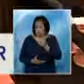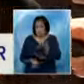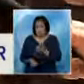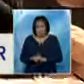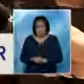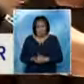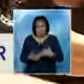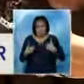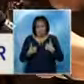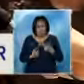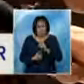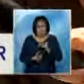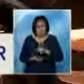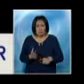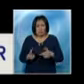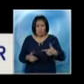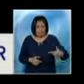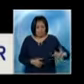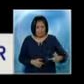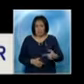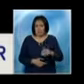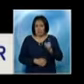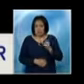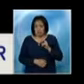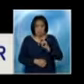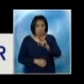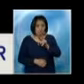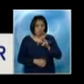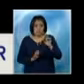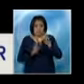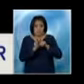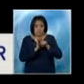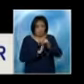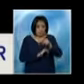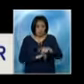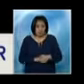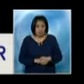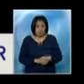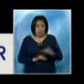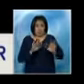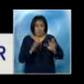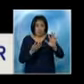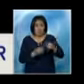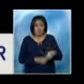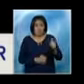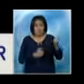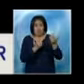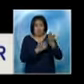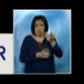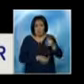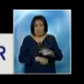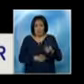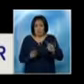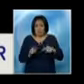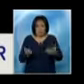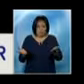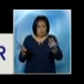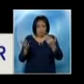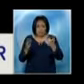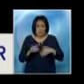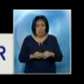ya los animales, les meten la inyección. Como podemos ver en estas imágenes, del 19 de abril último, cuando se había convocado a